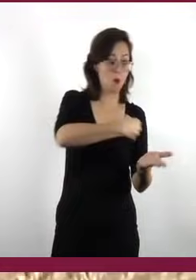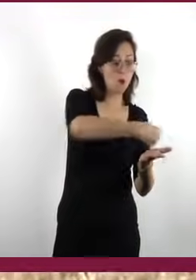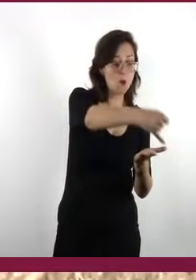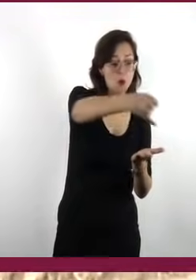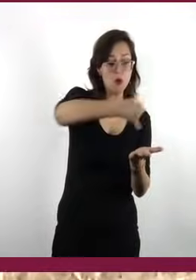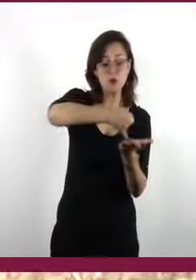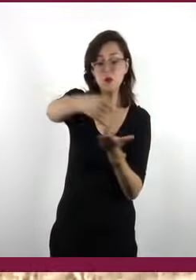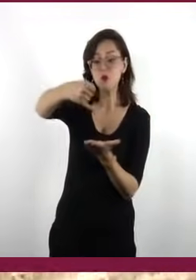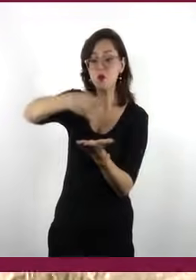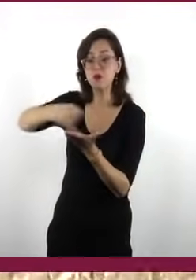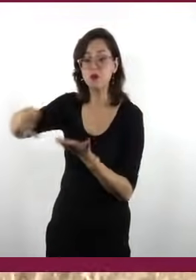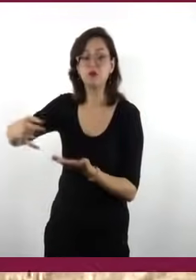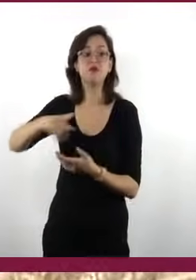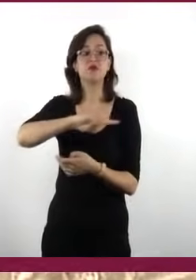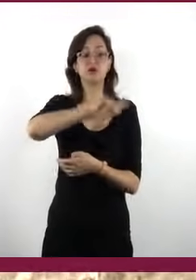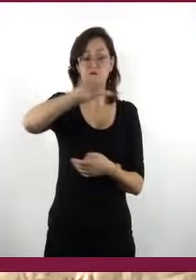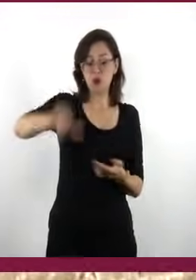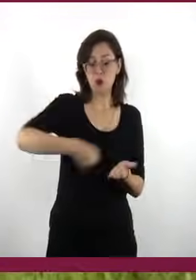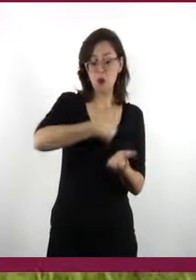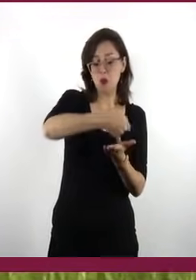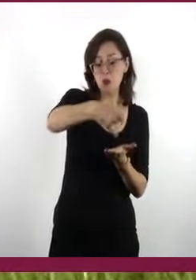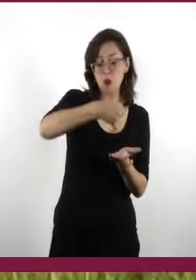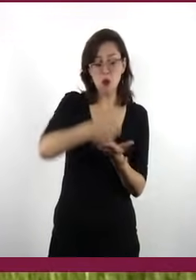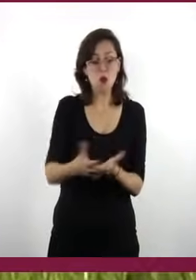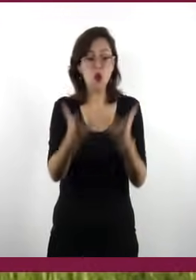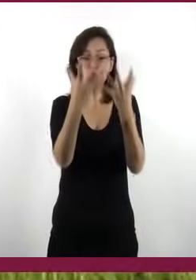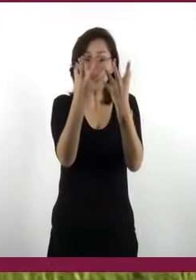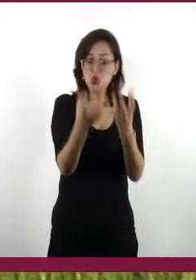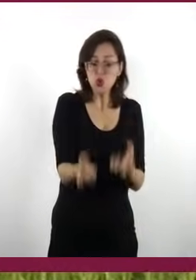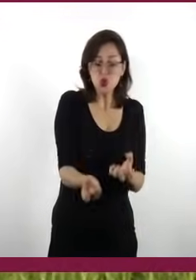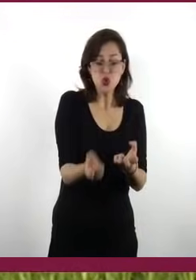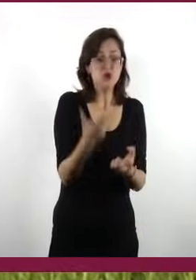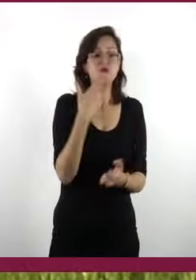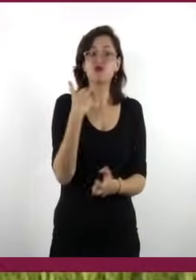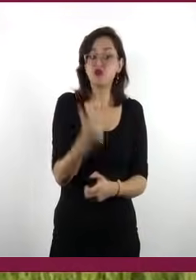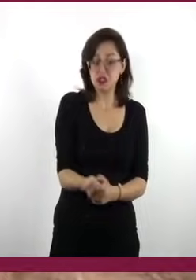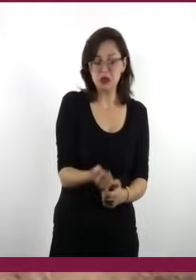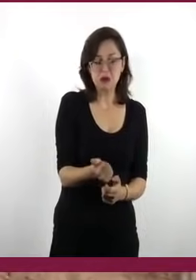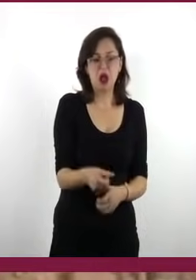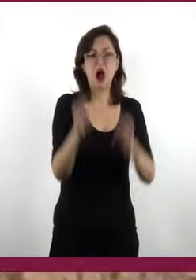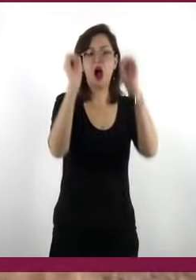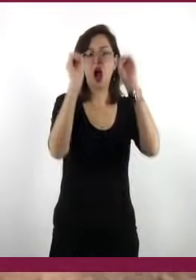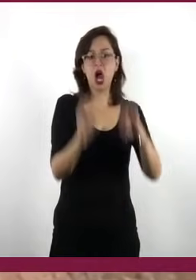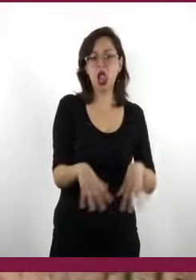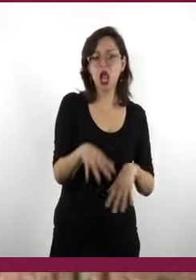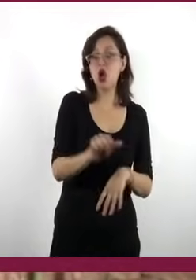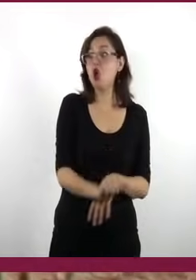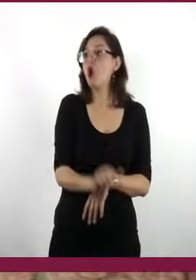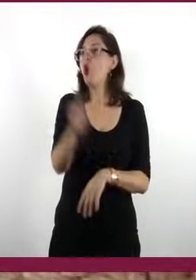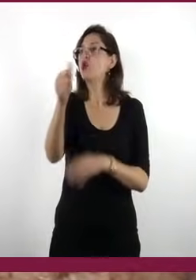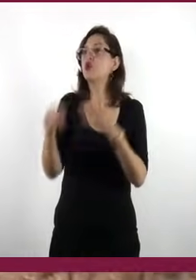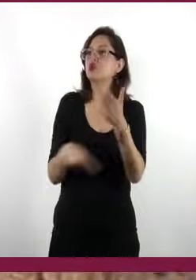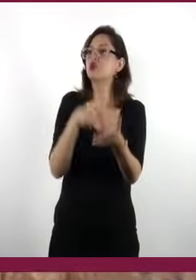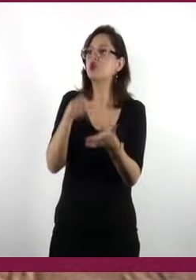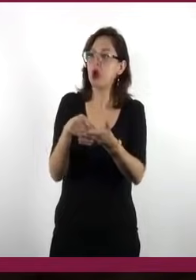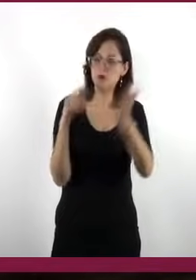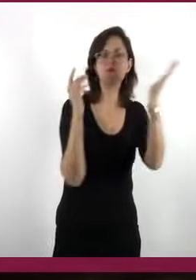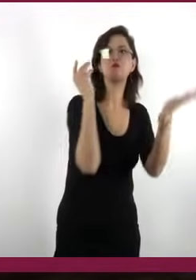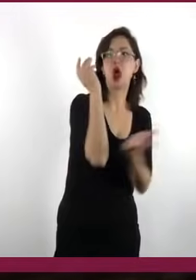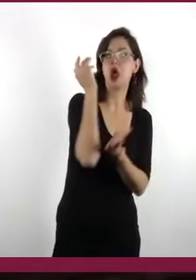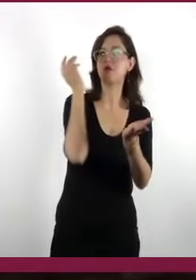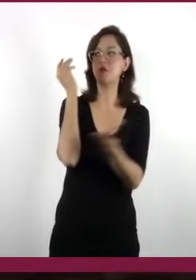nutrientes, se abandonan los terrenos y se busca otro espacio para volver a talar, quemar y cultivar.